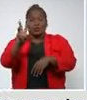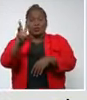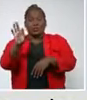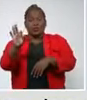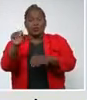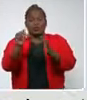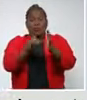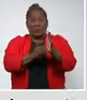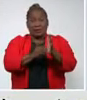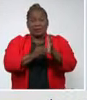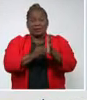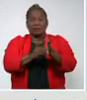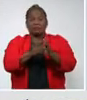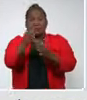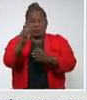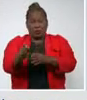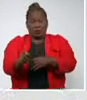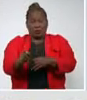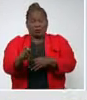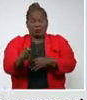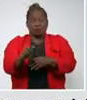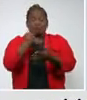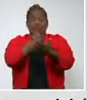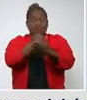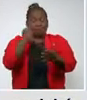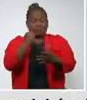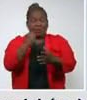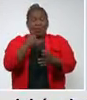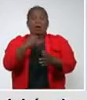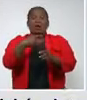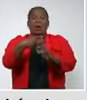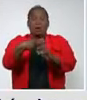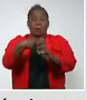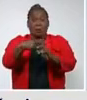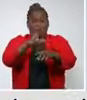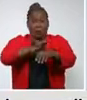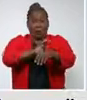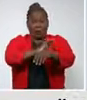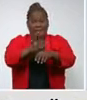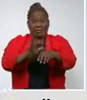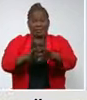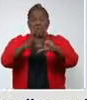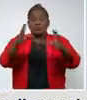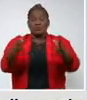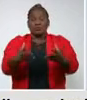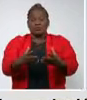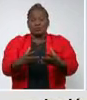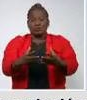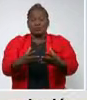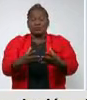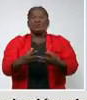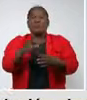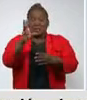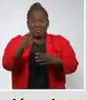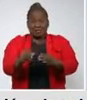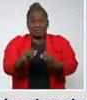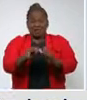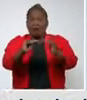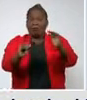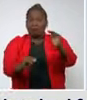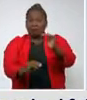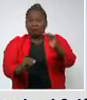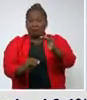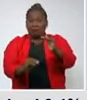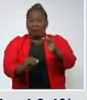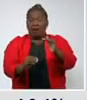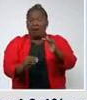238.360 personas diagnosticadas con COVID en el mundo, cifra inferior a las que habíamos tenido